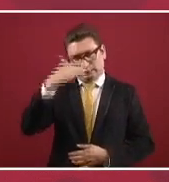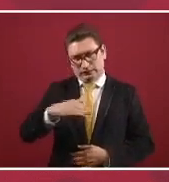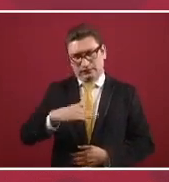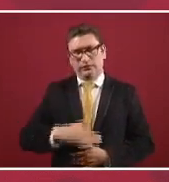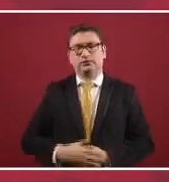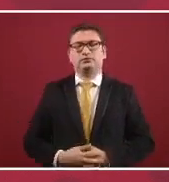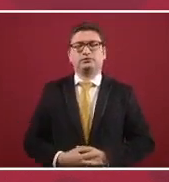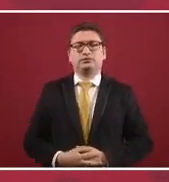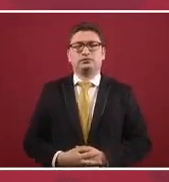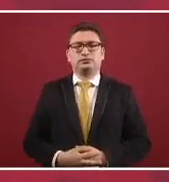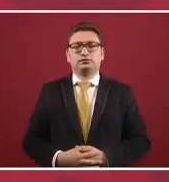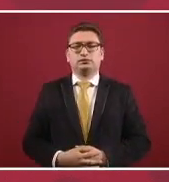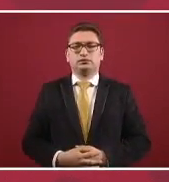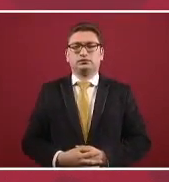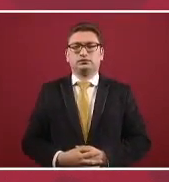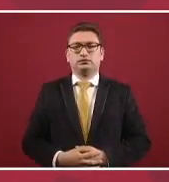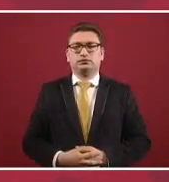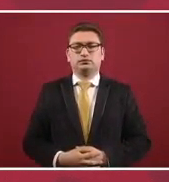los